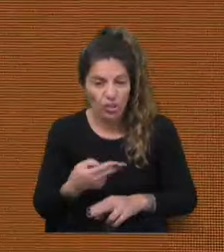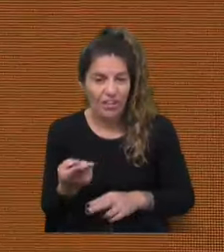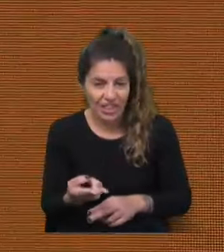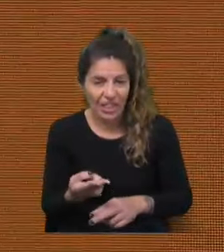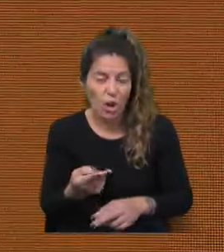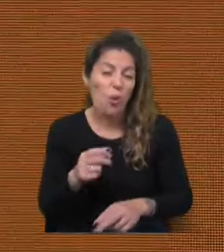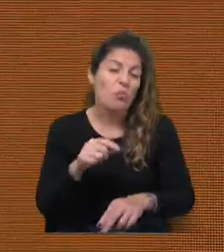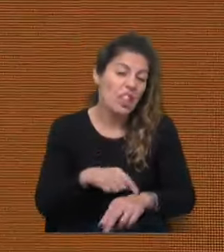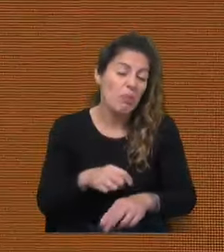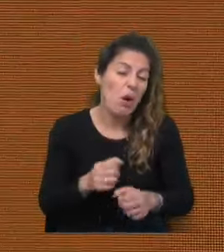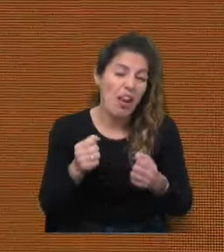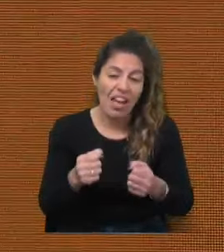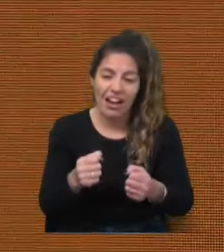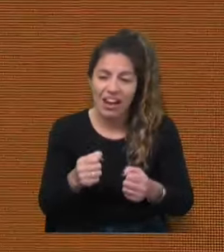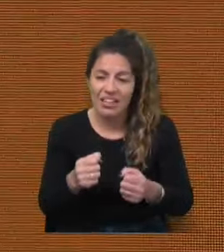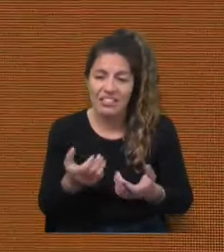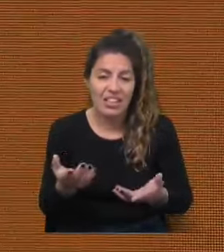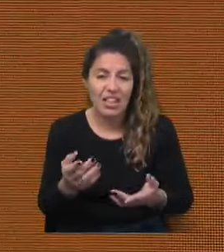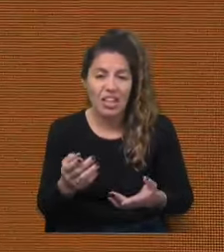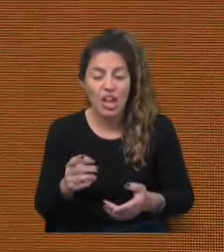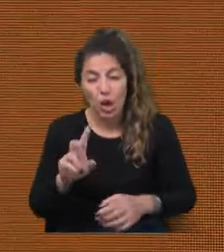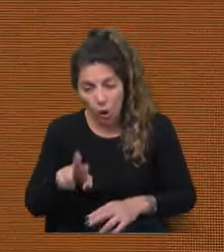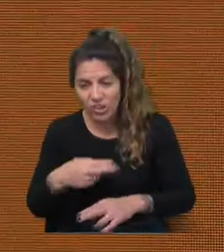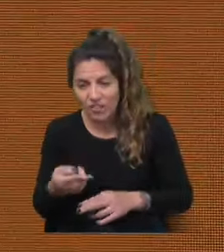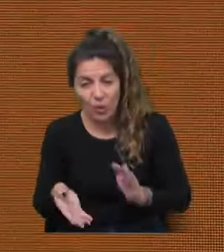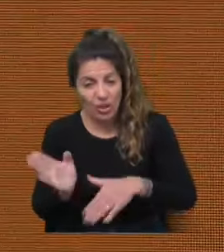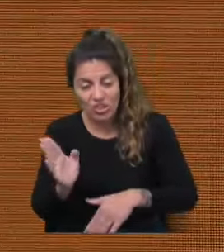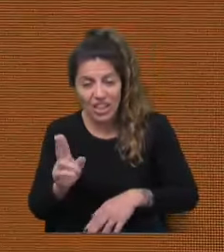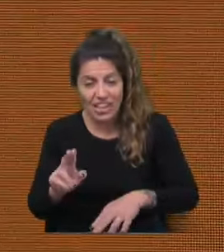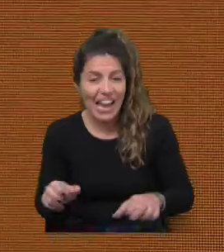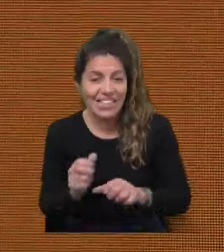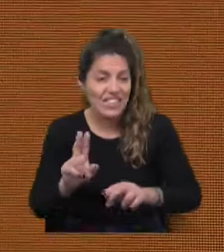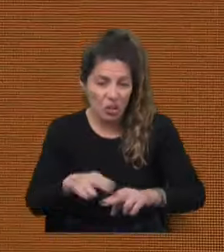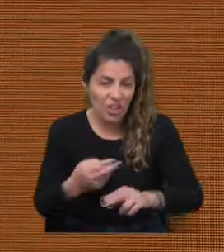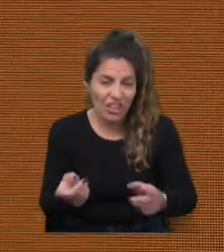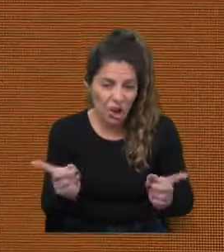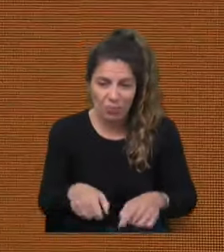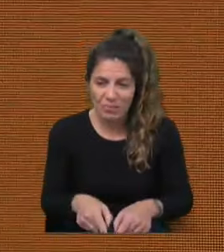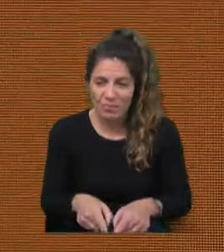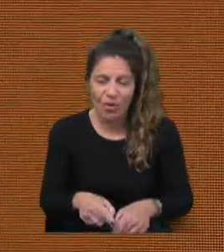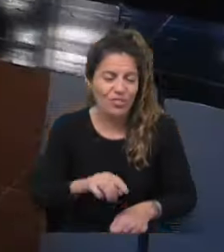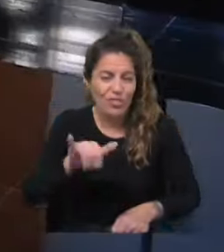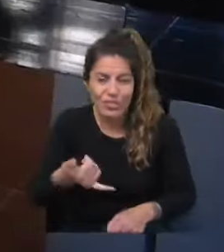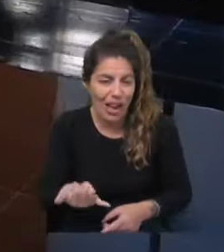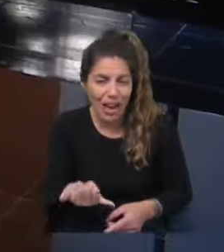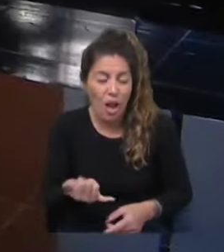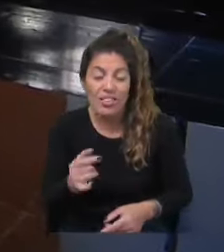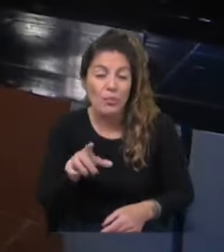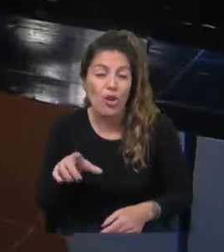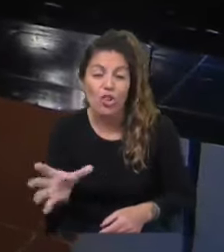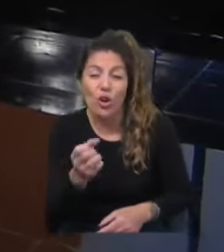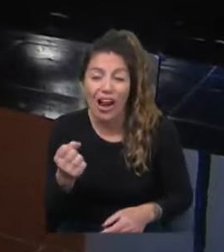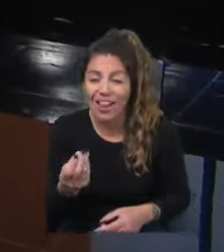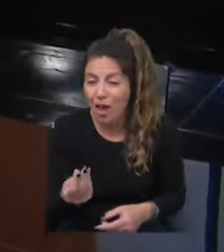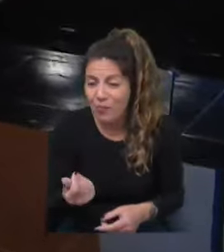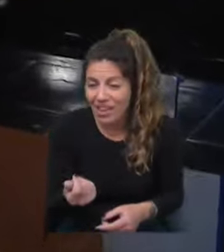cárcel, tiene esa facilidad de que no se tocan los bienes y vuelve a hacer exactamente lo mismo, ya ha pasado. Y eso es justamente por eso, porque si vos no le tocas la plata